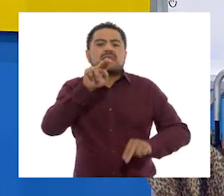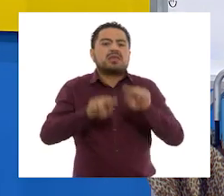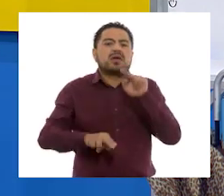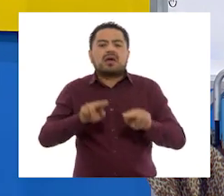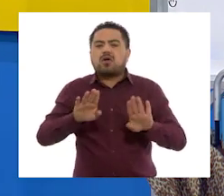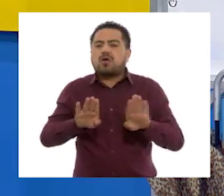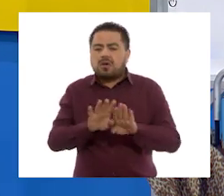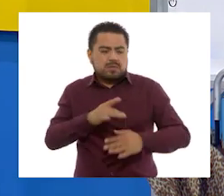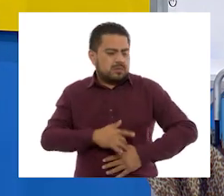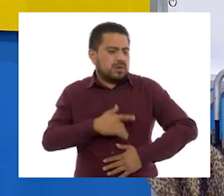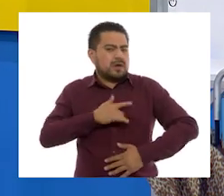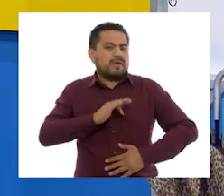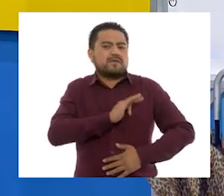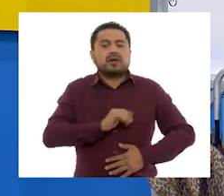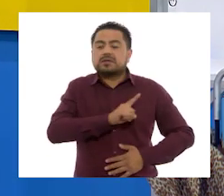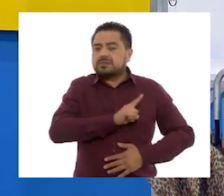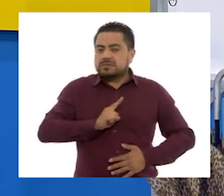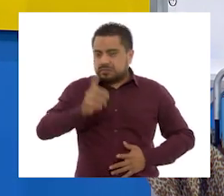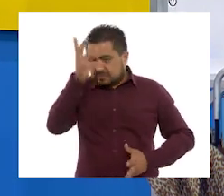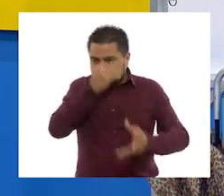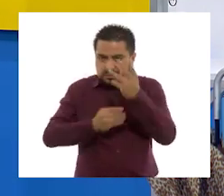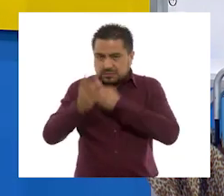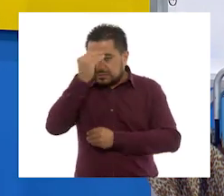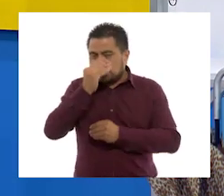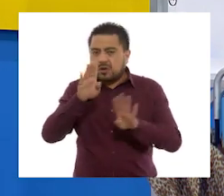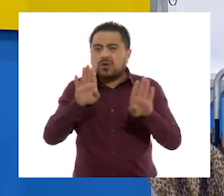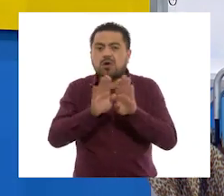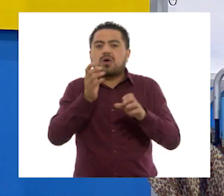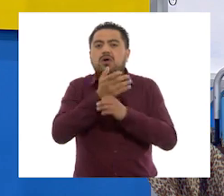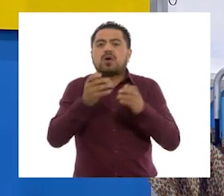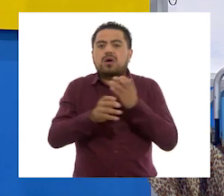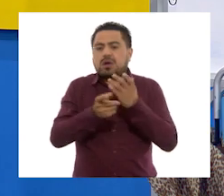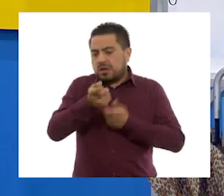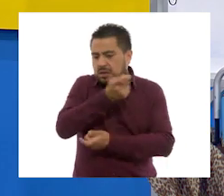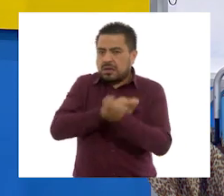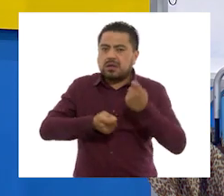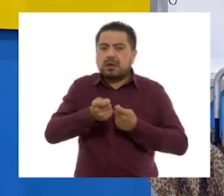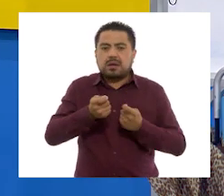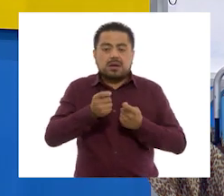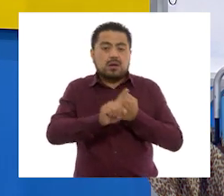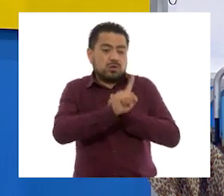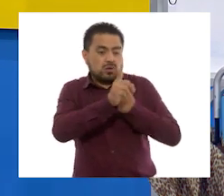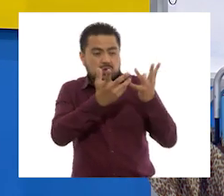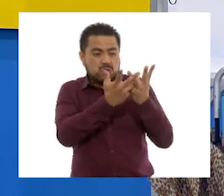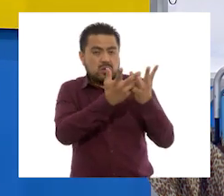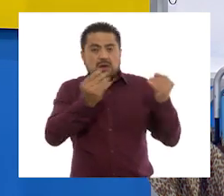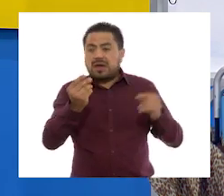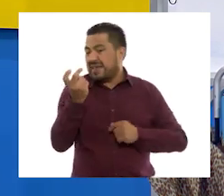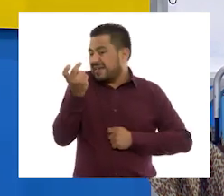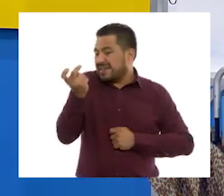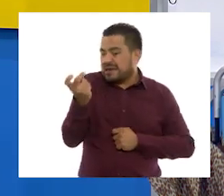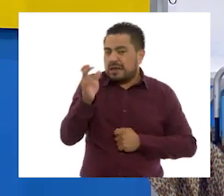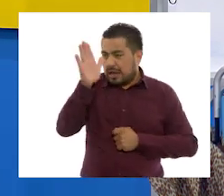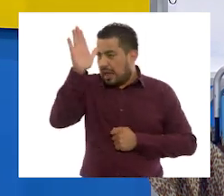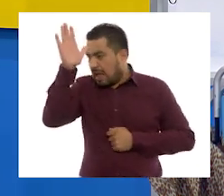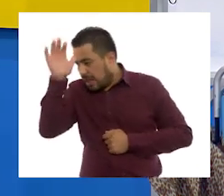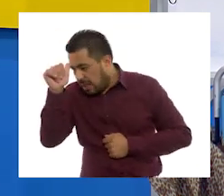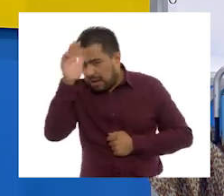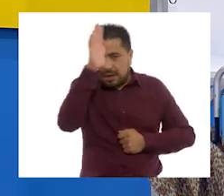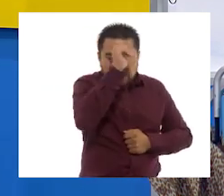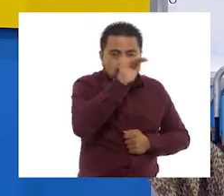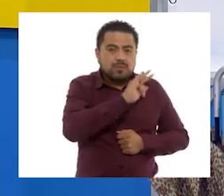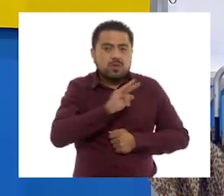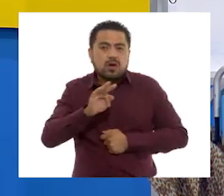ser felices. Hay que aprender cómo darle la vuelta a las circunstancias. Y para solucionar este conflicto y llegar a un acuerdo